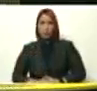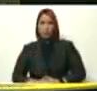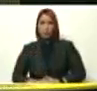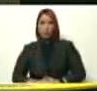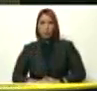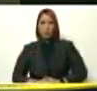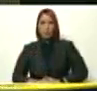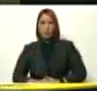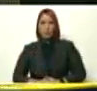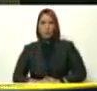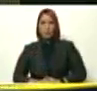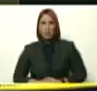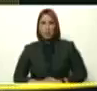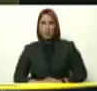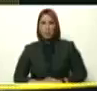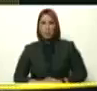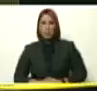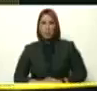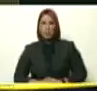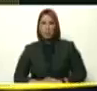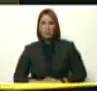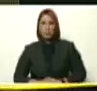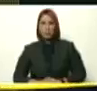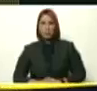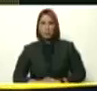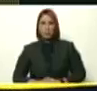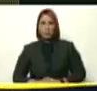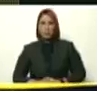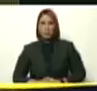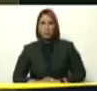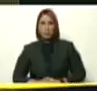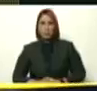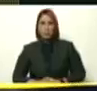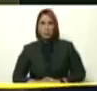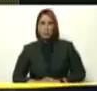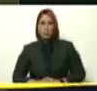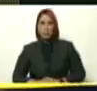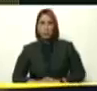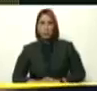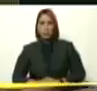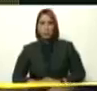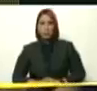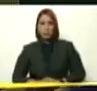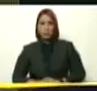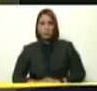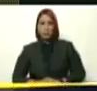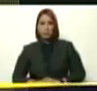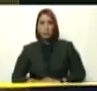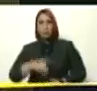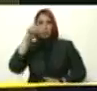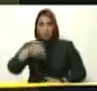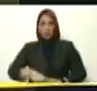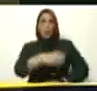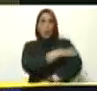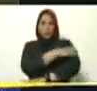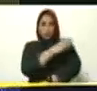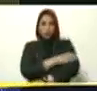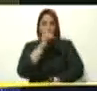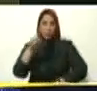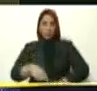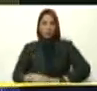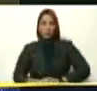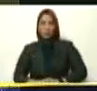Anzoátegui, para el líderes, para el bolivarianismo y también para la oposición.